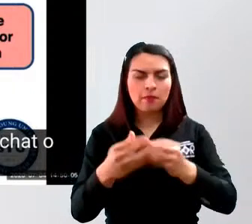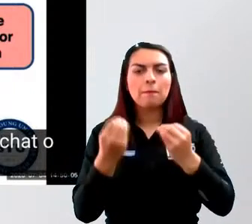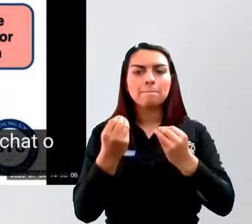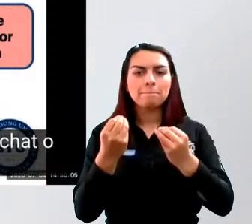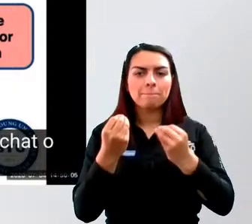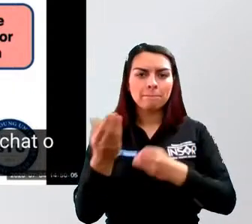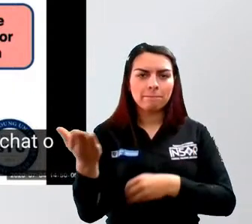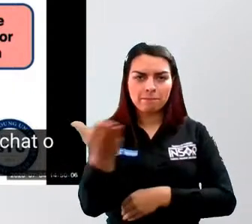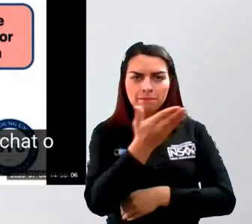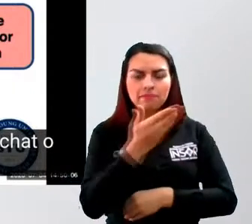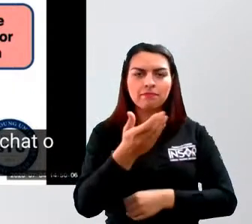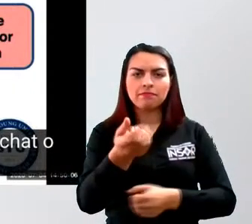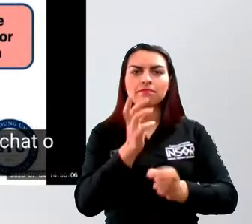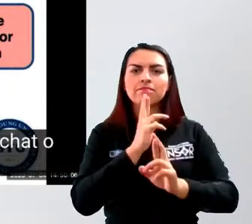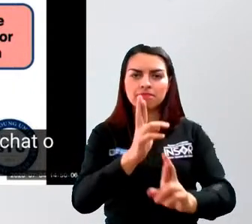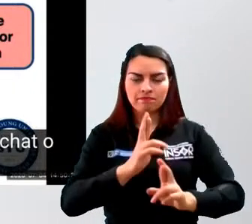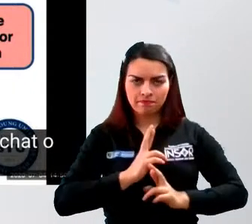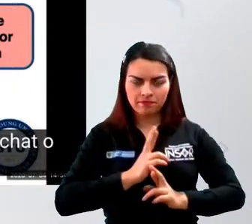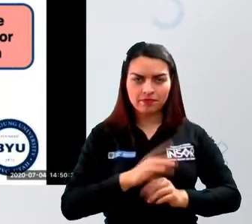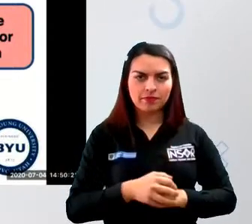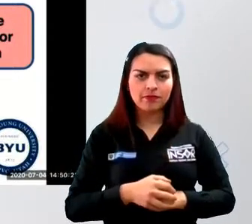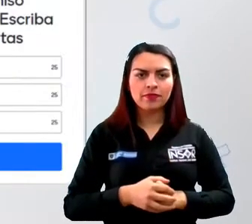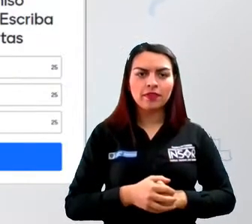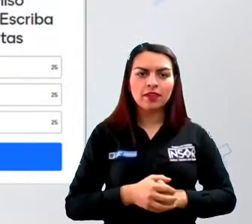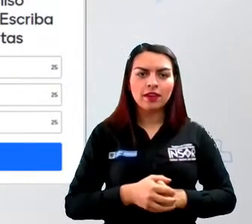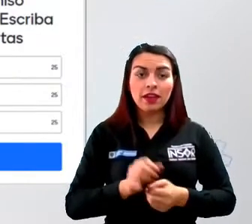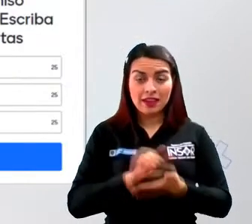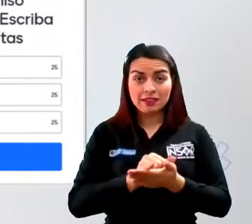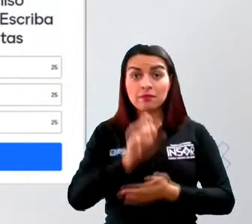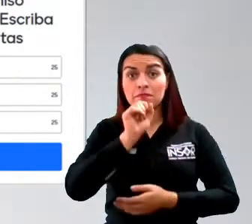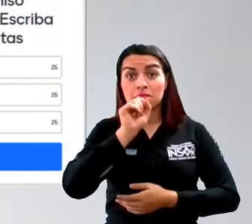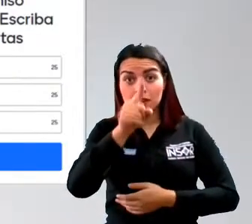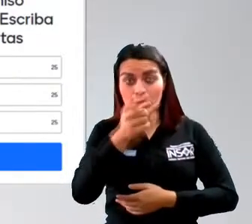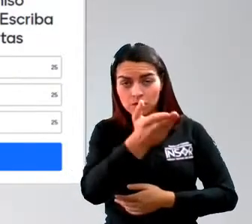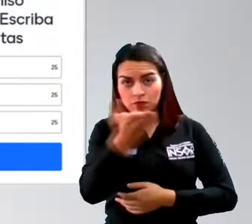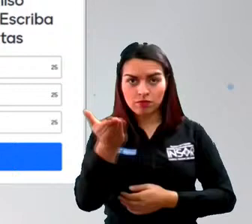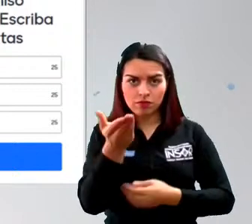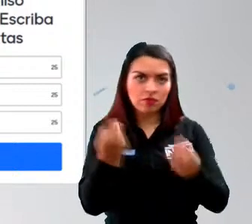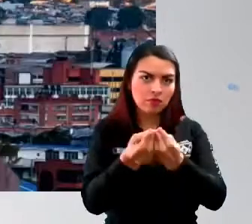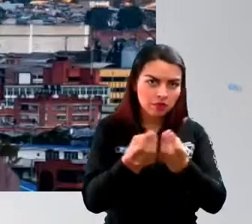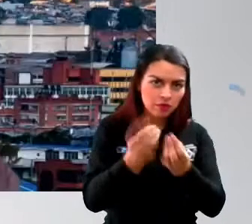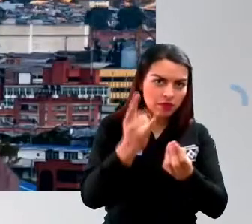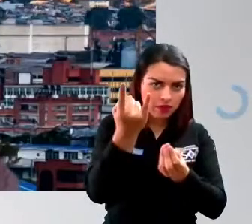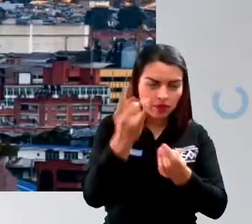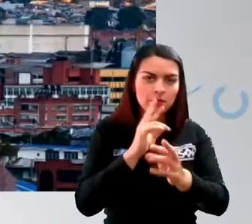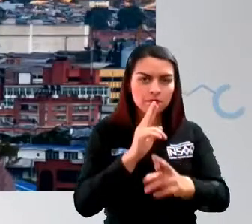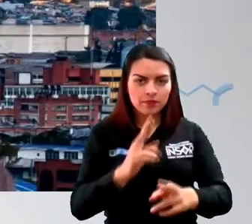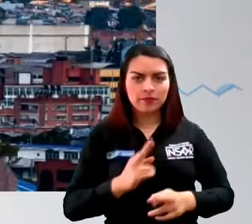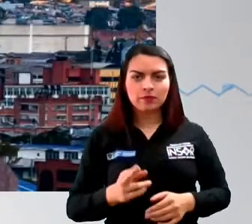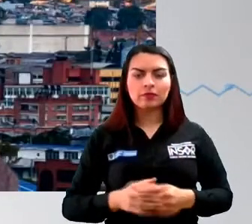respondan esta pregunta en el chat o a las colegas que están a su lado.